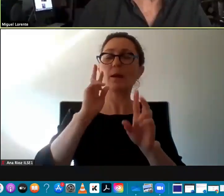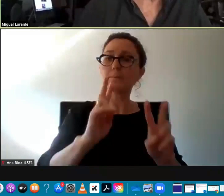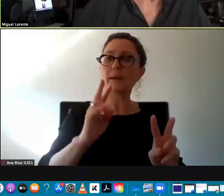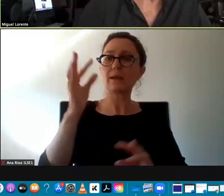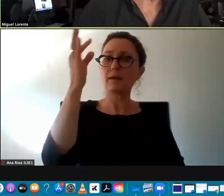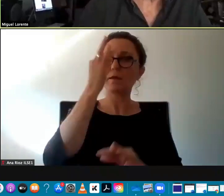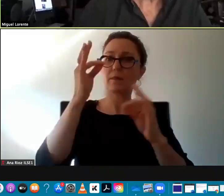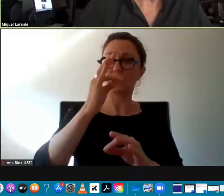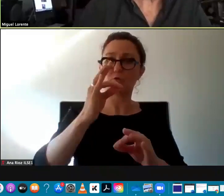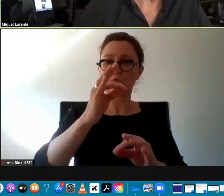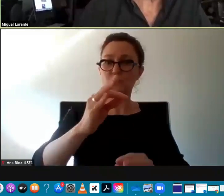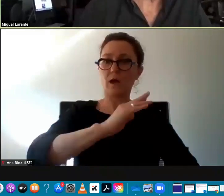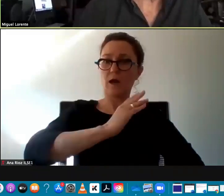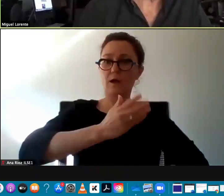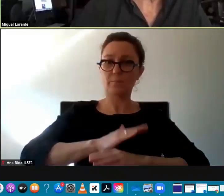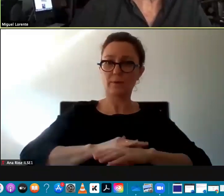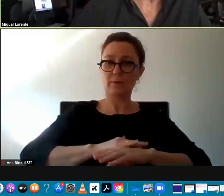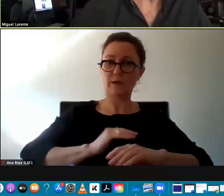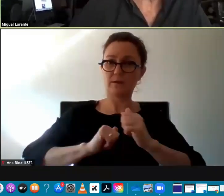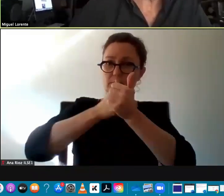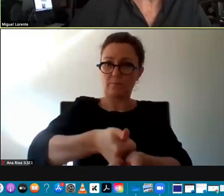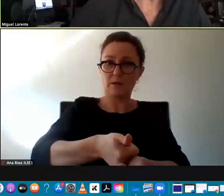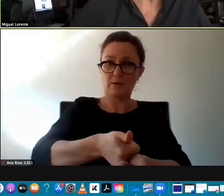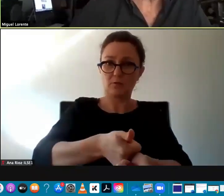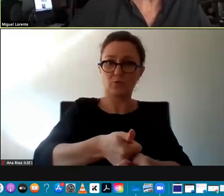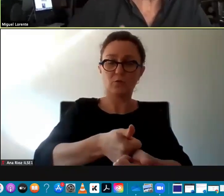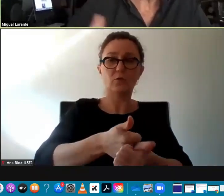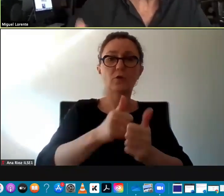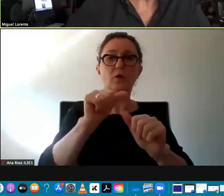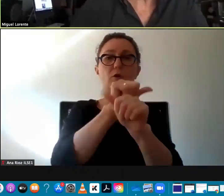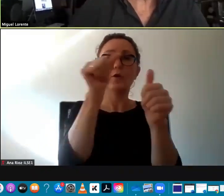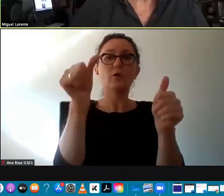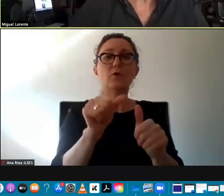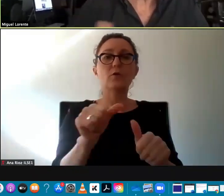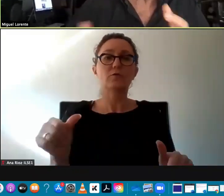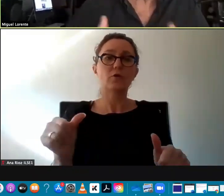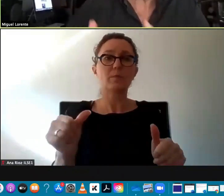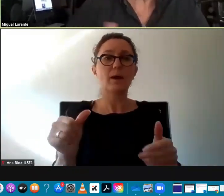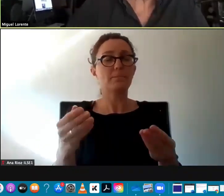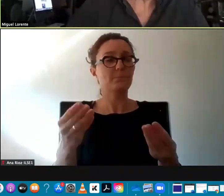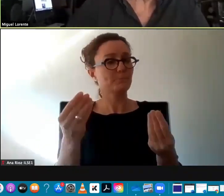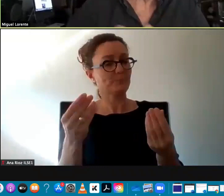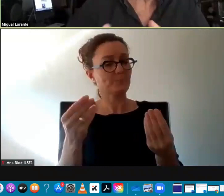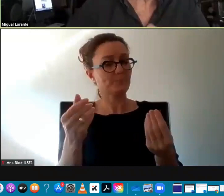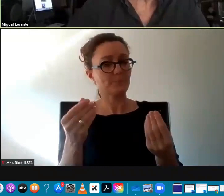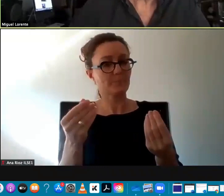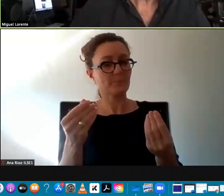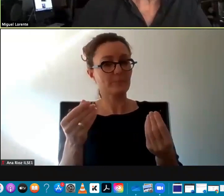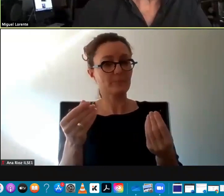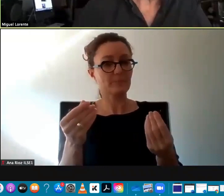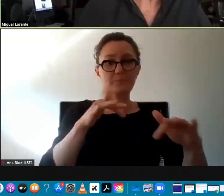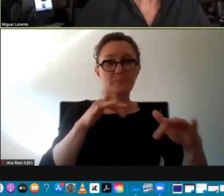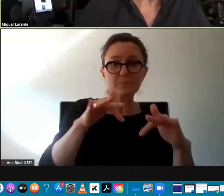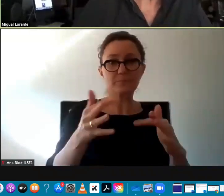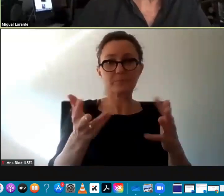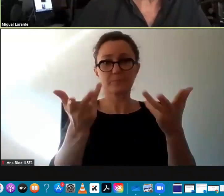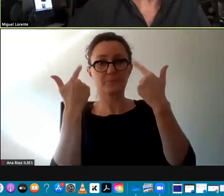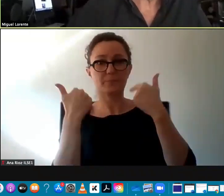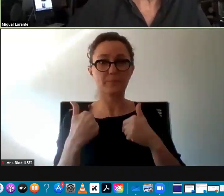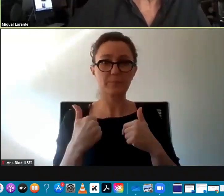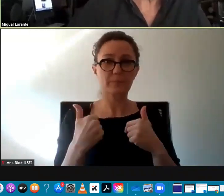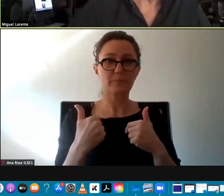el seguimiento y hacerlo de manera más, digamos, dinámica, ágil, o al